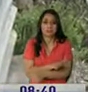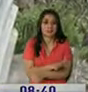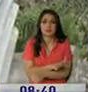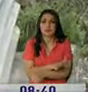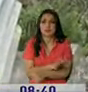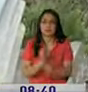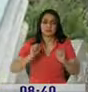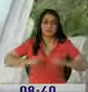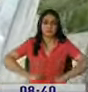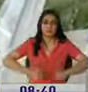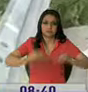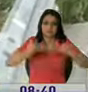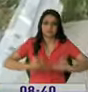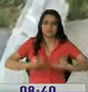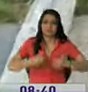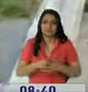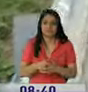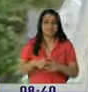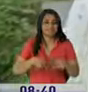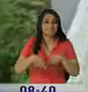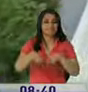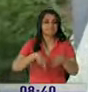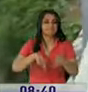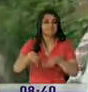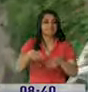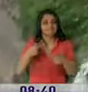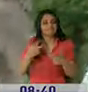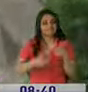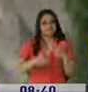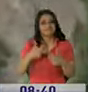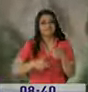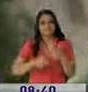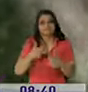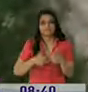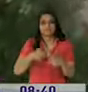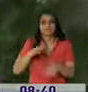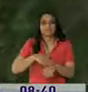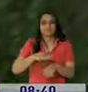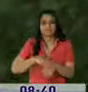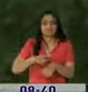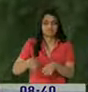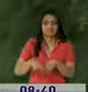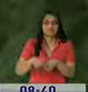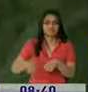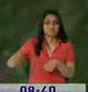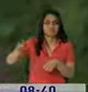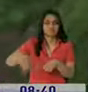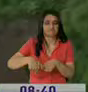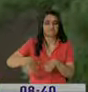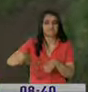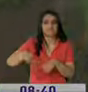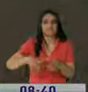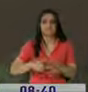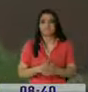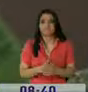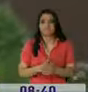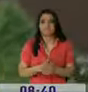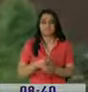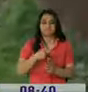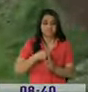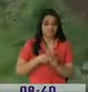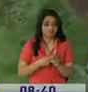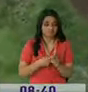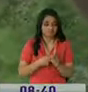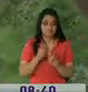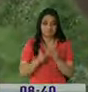que obviamente causa un poco de conflicto a los usuarios por el recorrido adicional que tienen que realizar. Es decir, en 2 meses